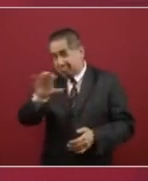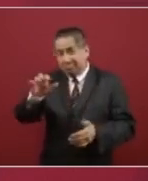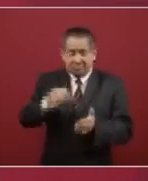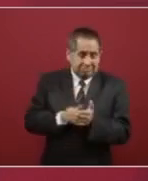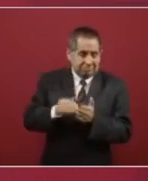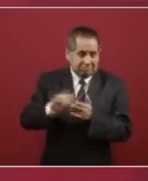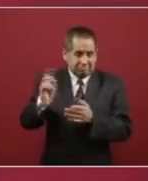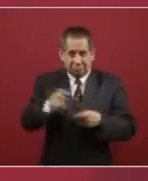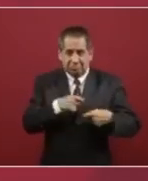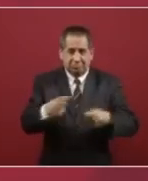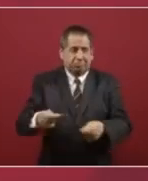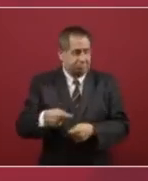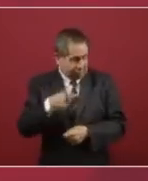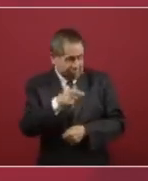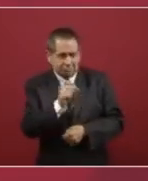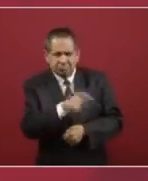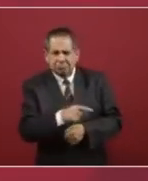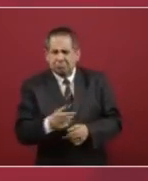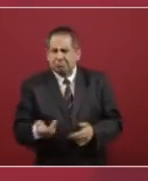dólares.